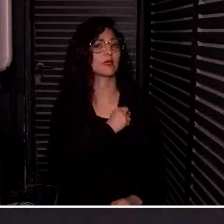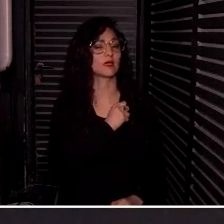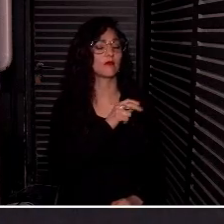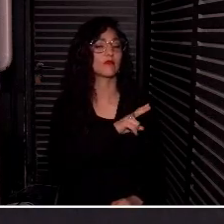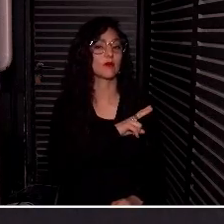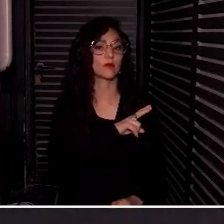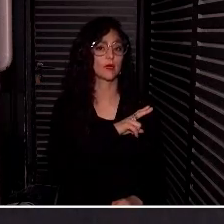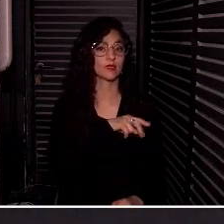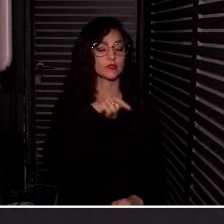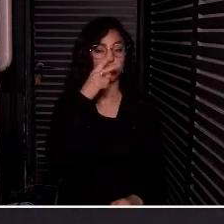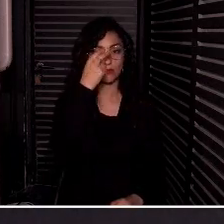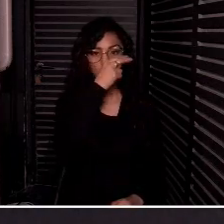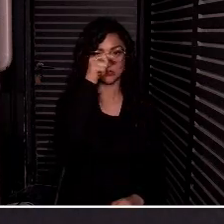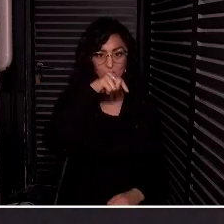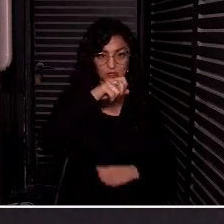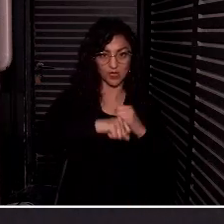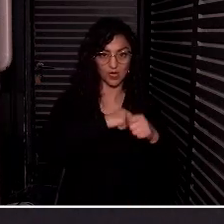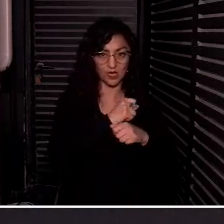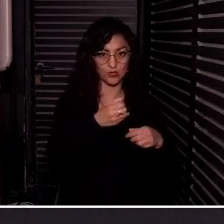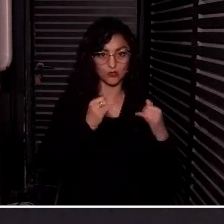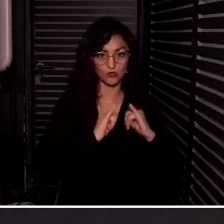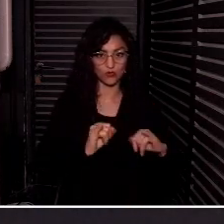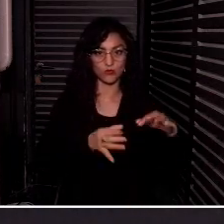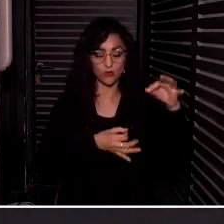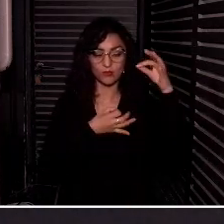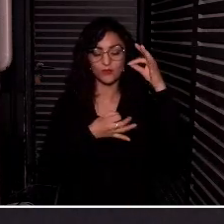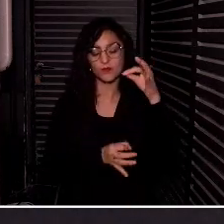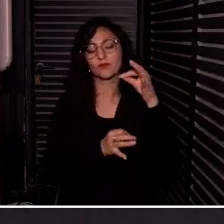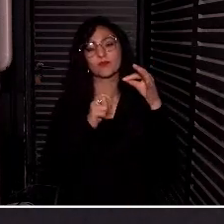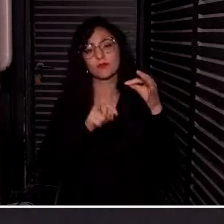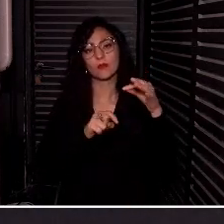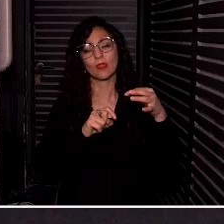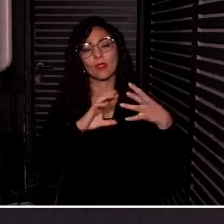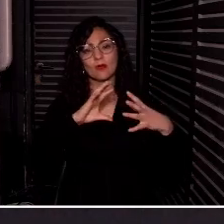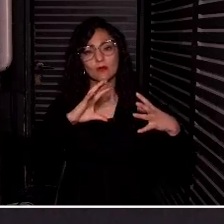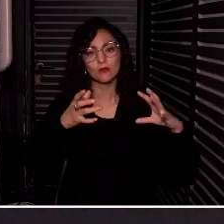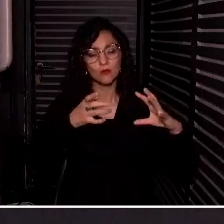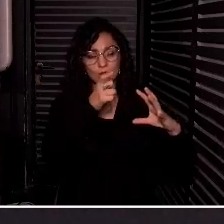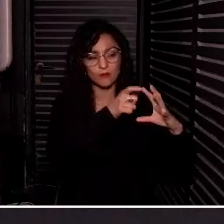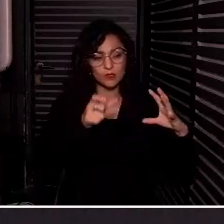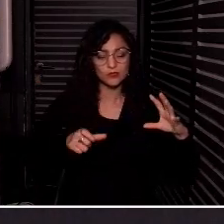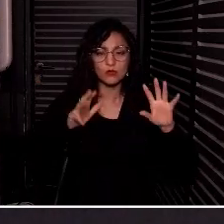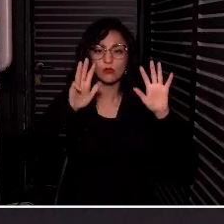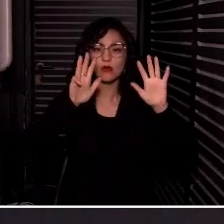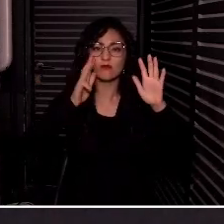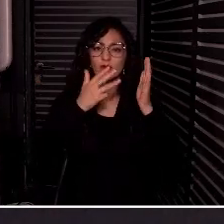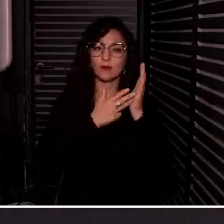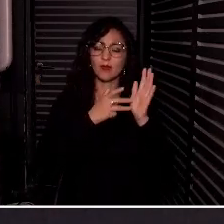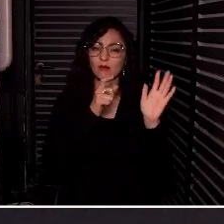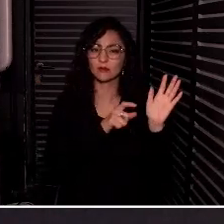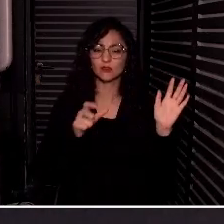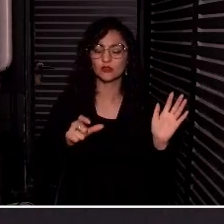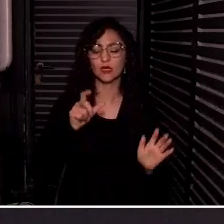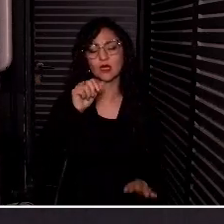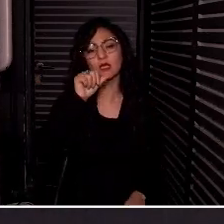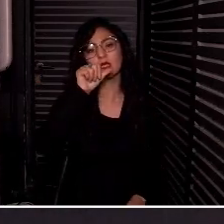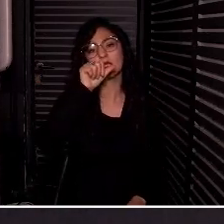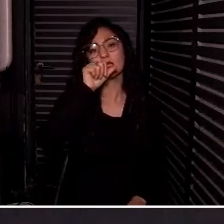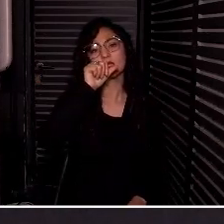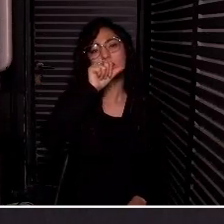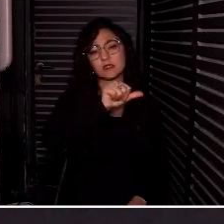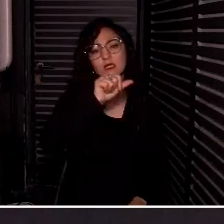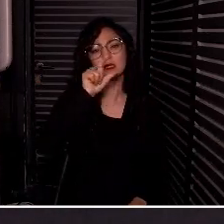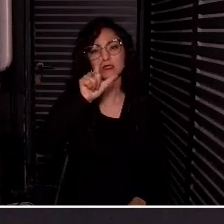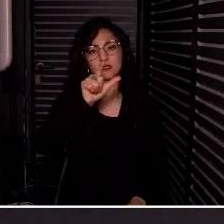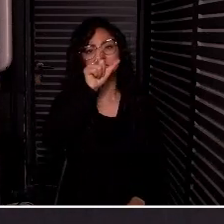publicado en marzo de este año indica de un Universo de poco más de 9,000 personas un 67 por de las personas